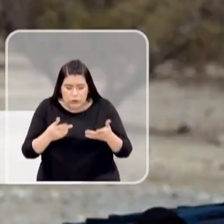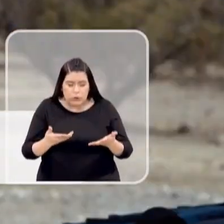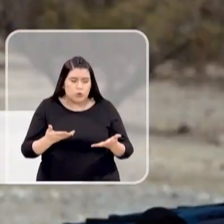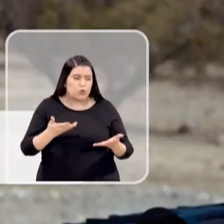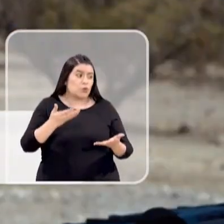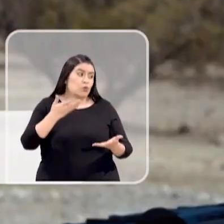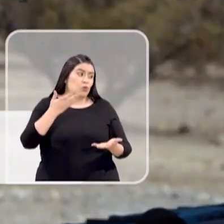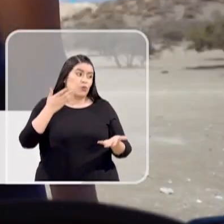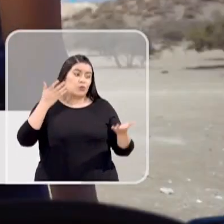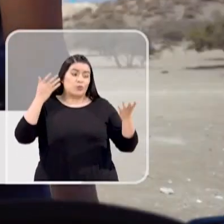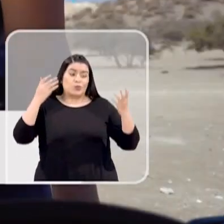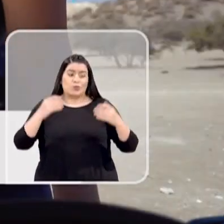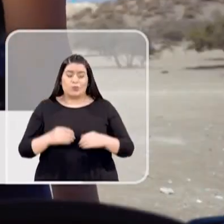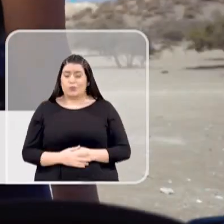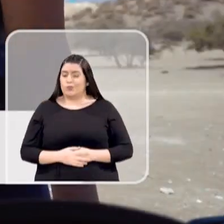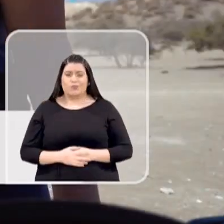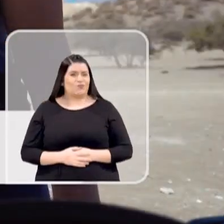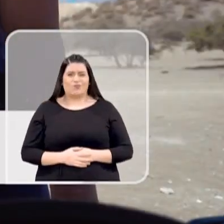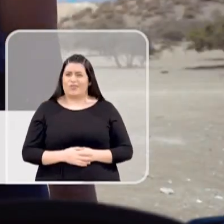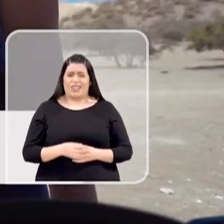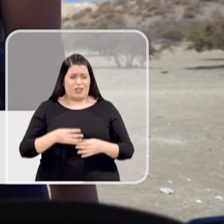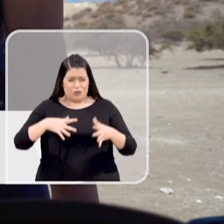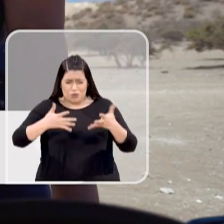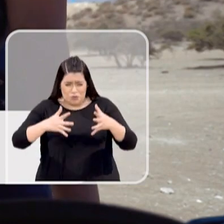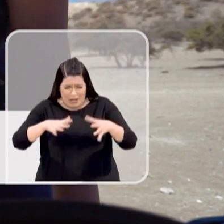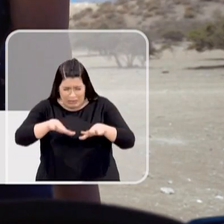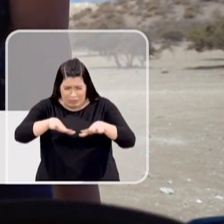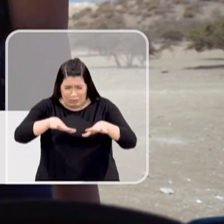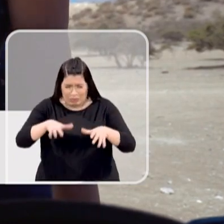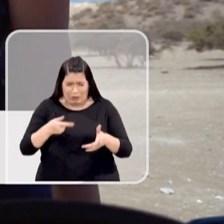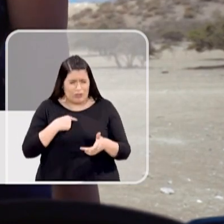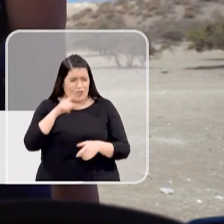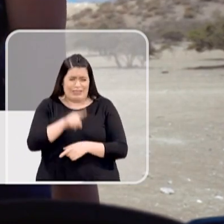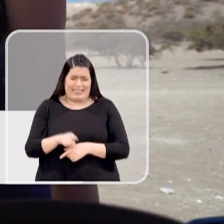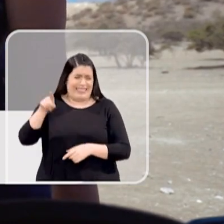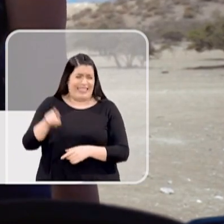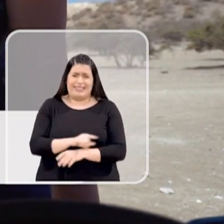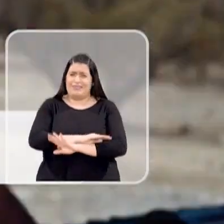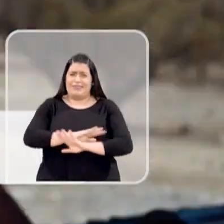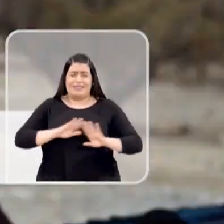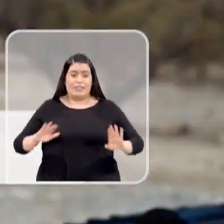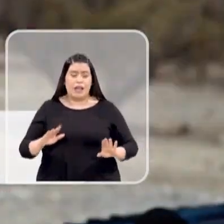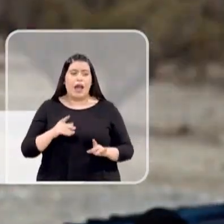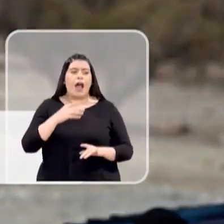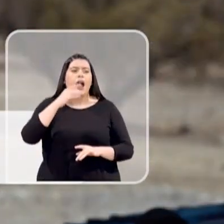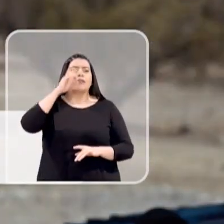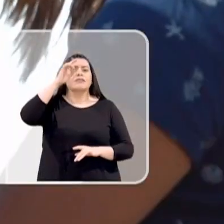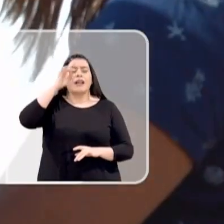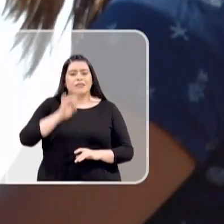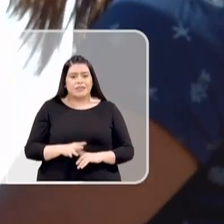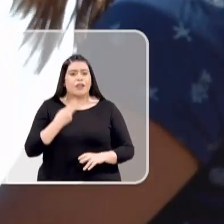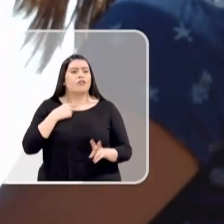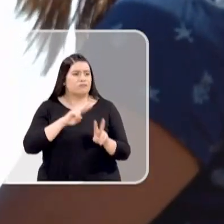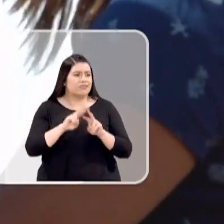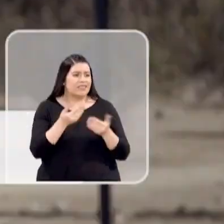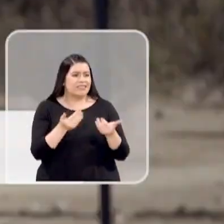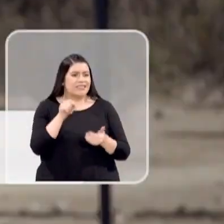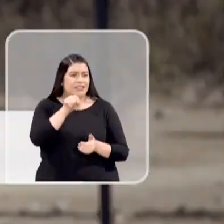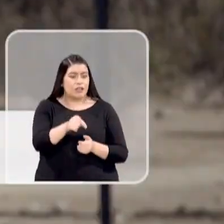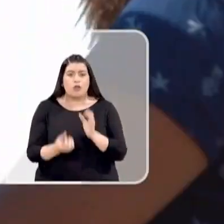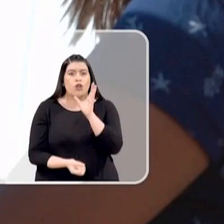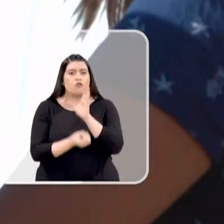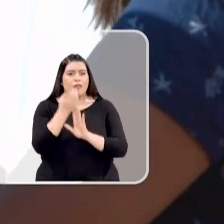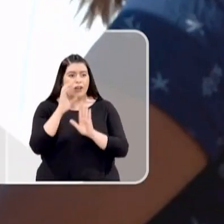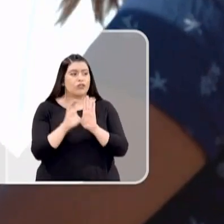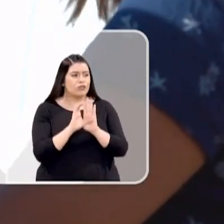está? Chuta, chuta, todo suelto, esta cuestión no sirve para nada. Ya sé lo que decís del auto,